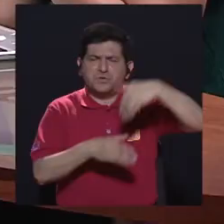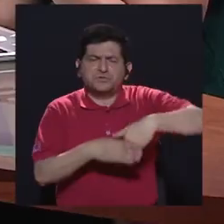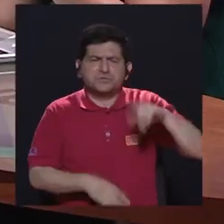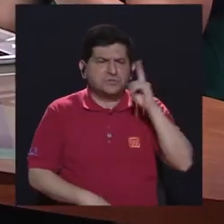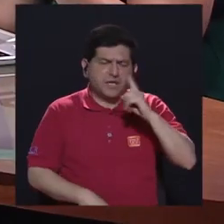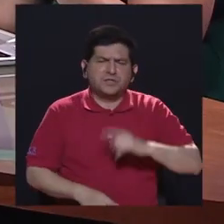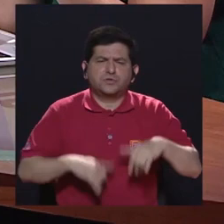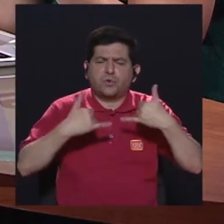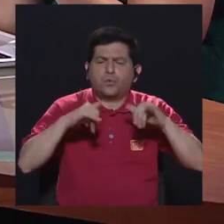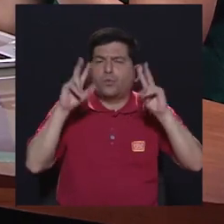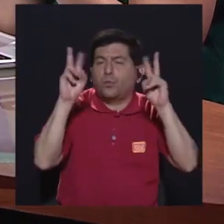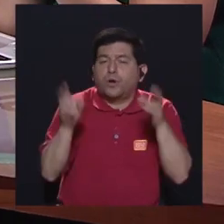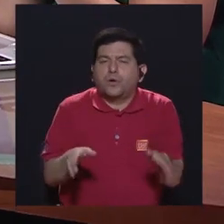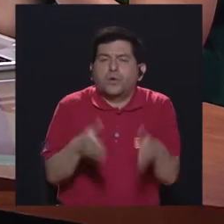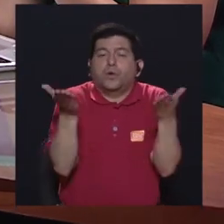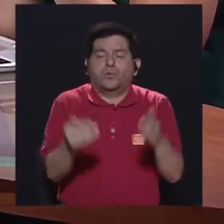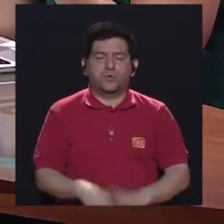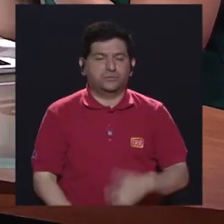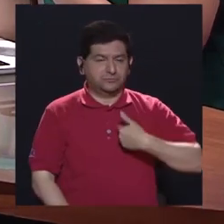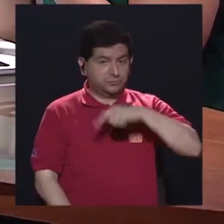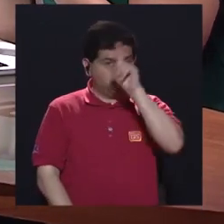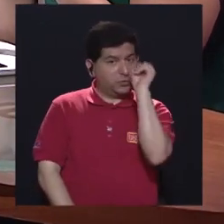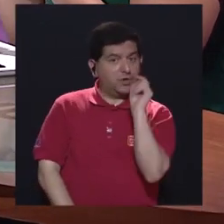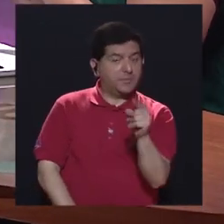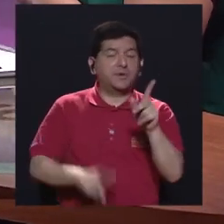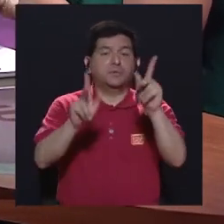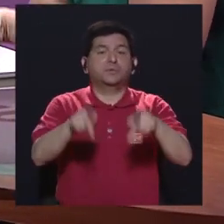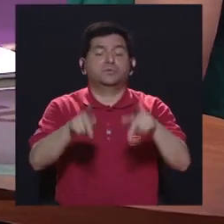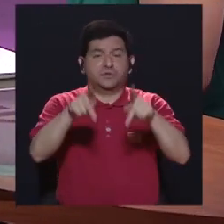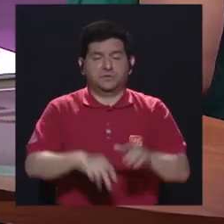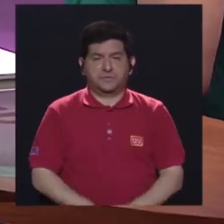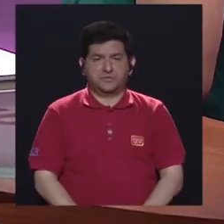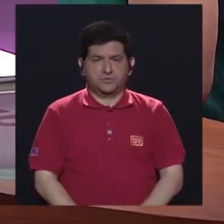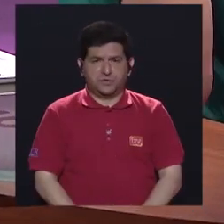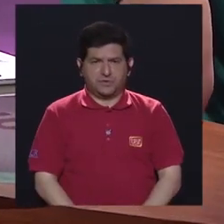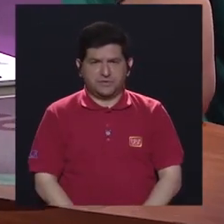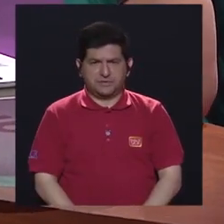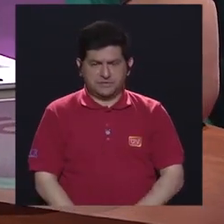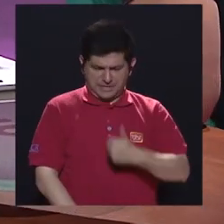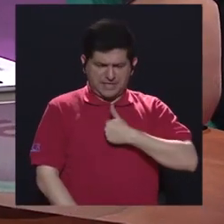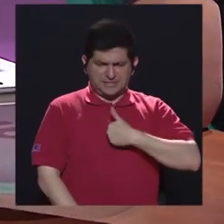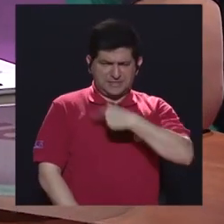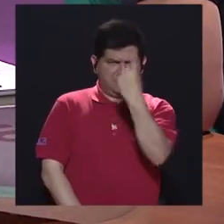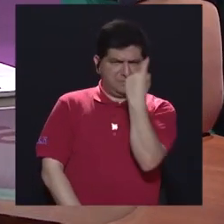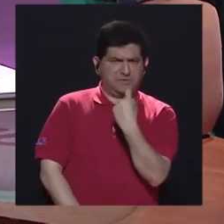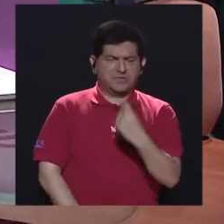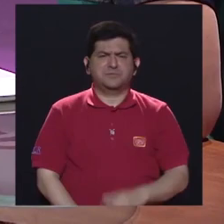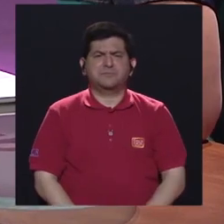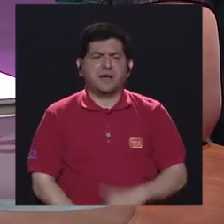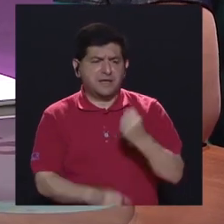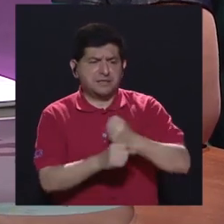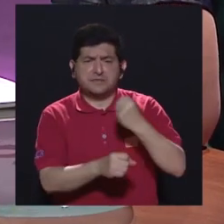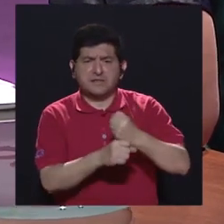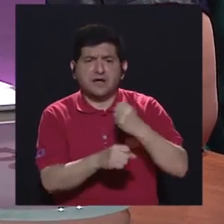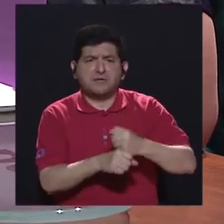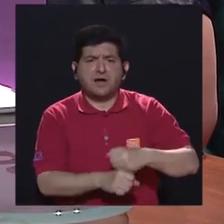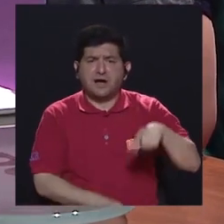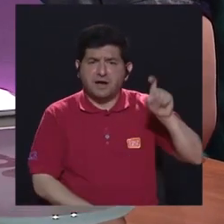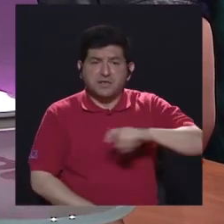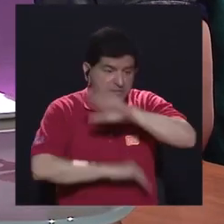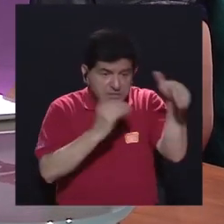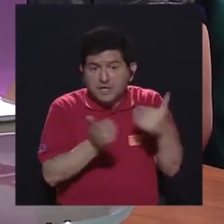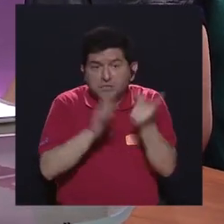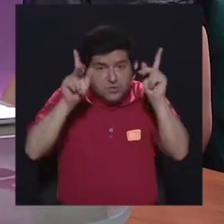prostitución? Sí, bueno, yo me pregunto y le pregunto a la gente que se lo cuestiona, ¿quién no trabaja por necesidad? Porque si